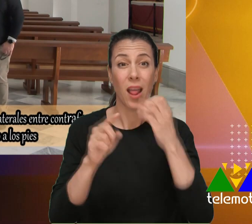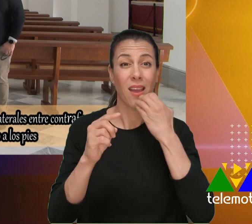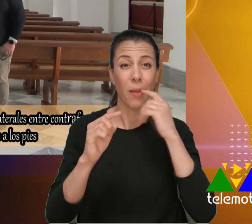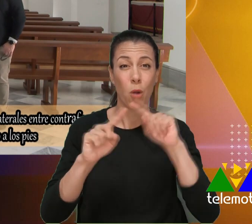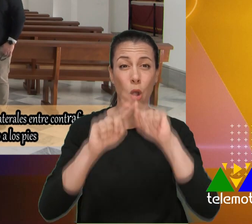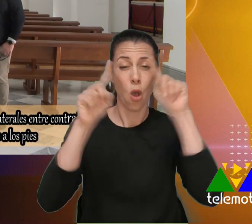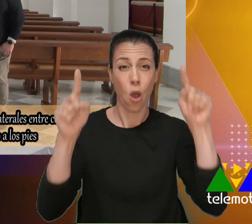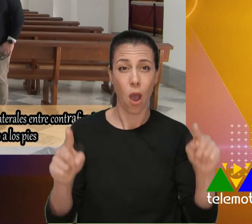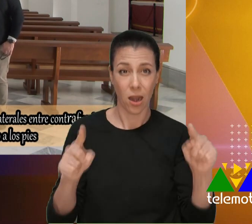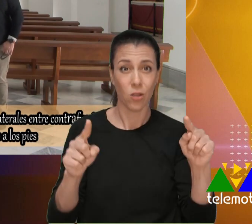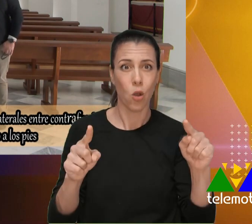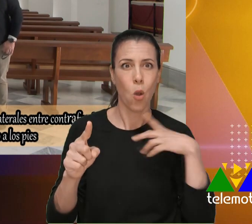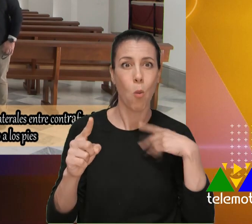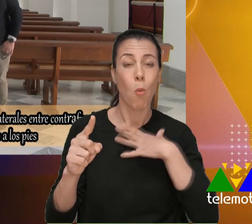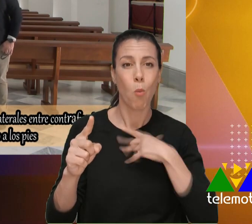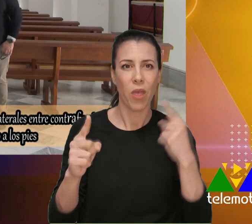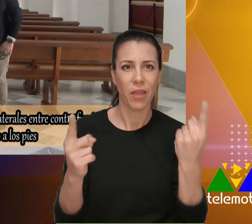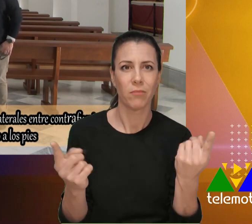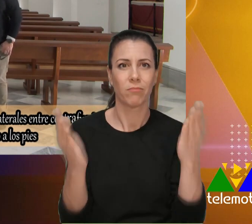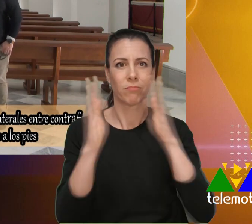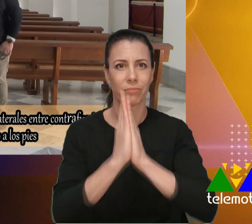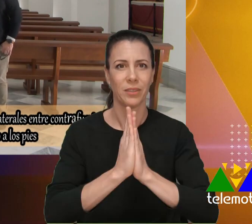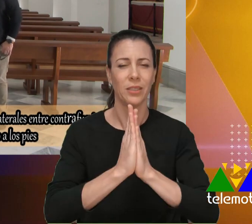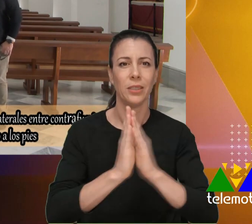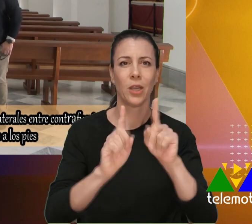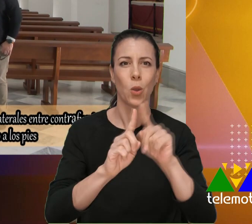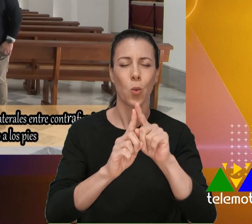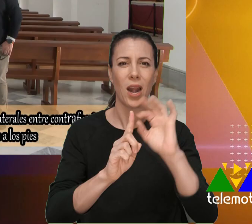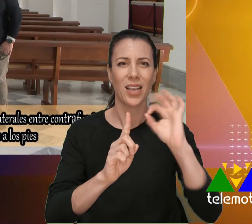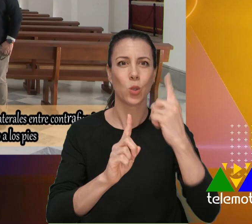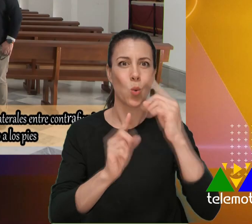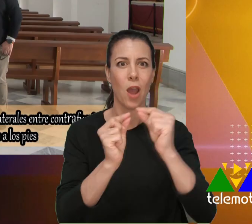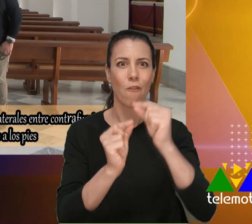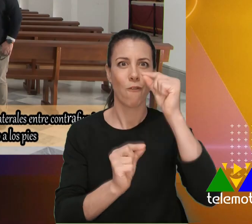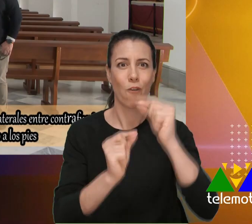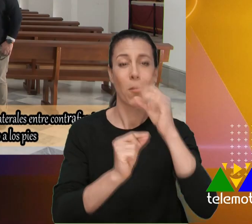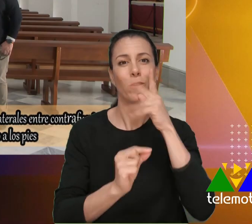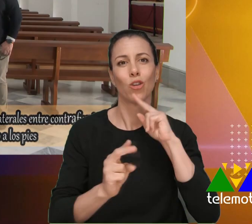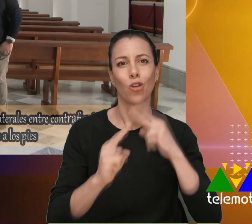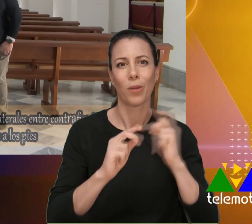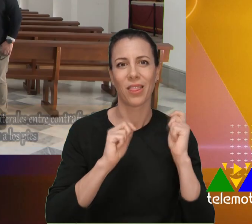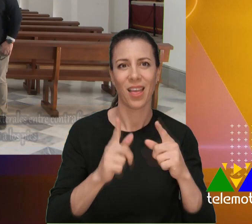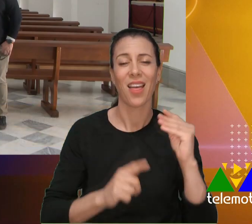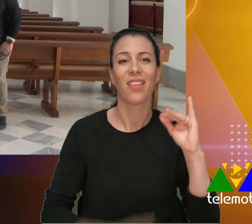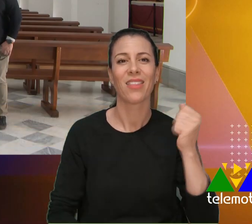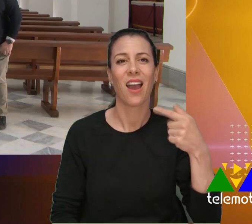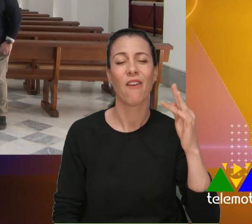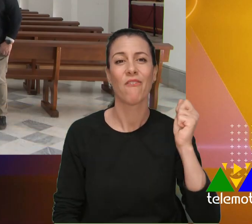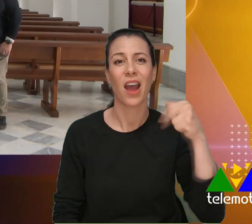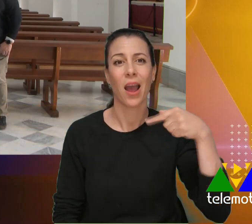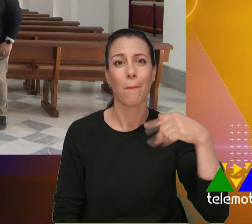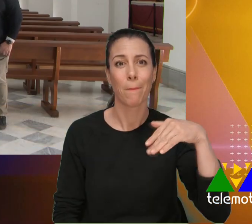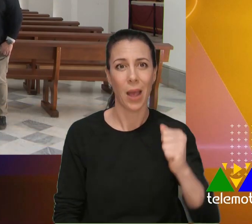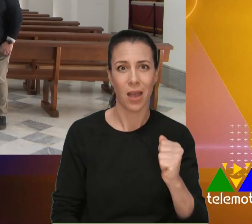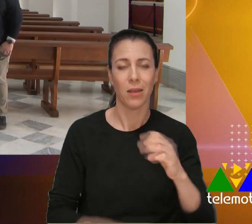diafragma de una cámara fotográfica, por eso se llama arcos diafragmas o arcos fajones, porque fajan el